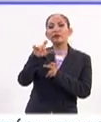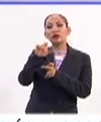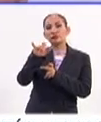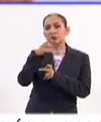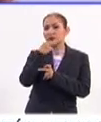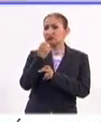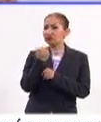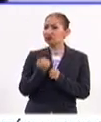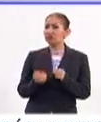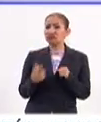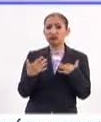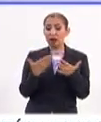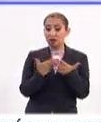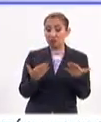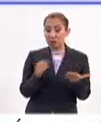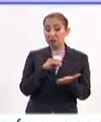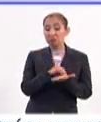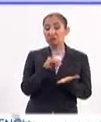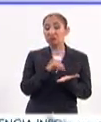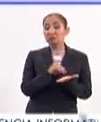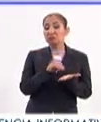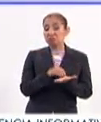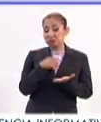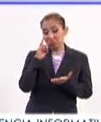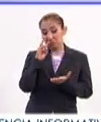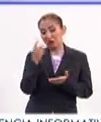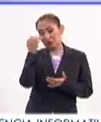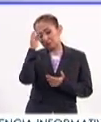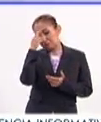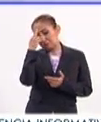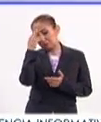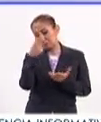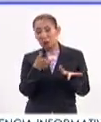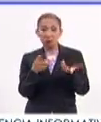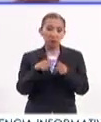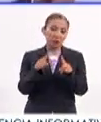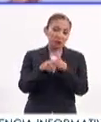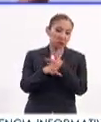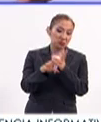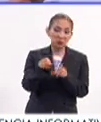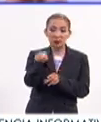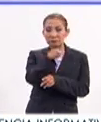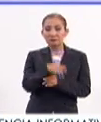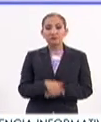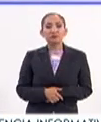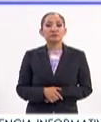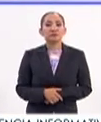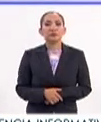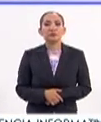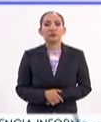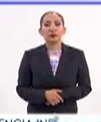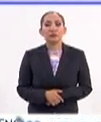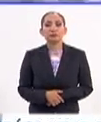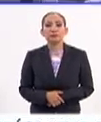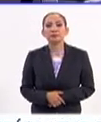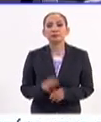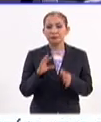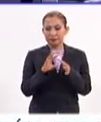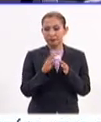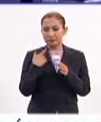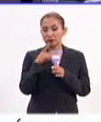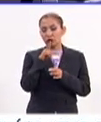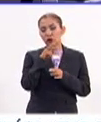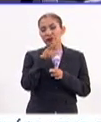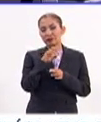ese gran intelectual que hasta la actualidad sigue teniendo presencia de alguna forma u otra, o de muchas formas. Doctor, platicábamos,